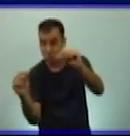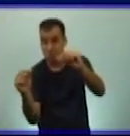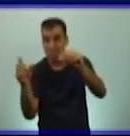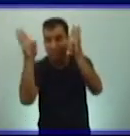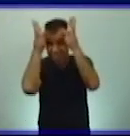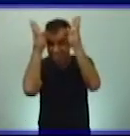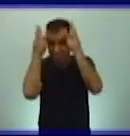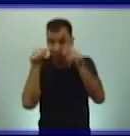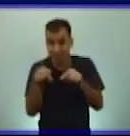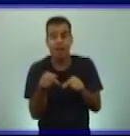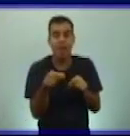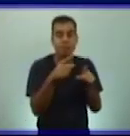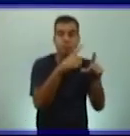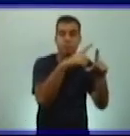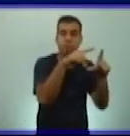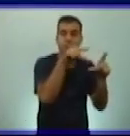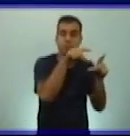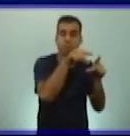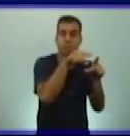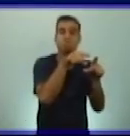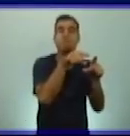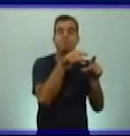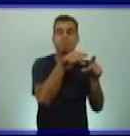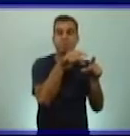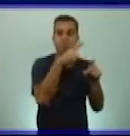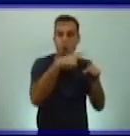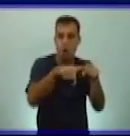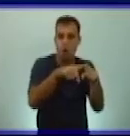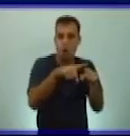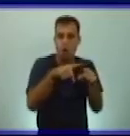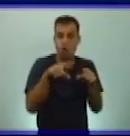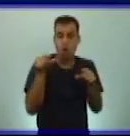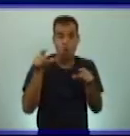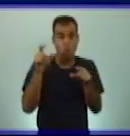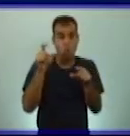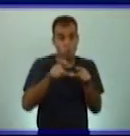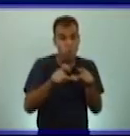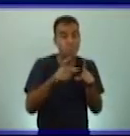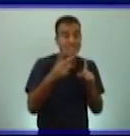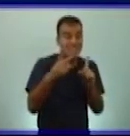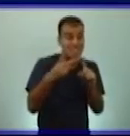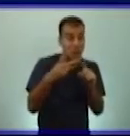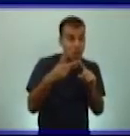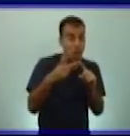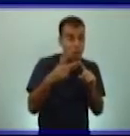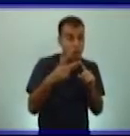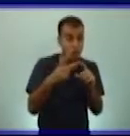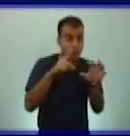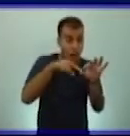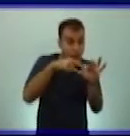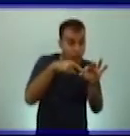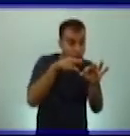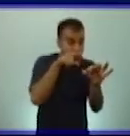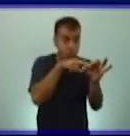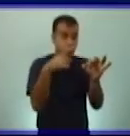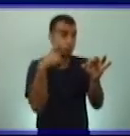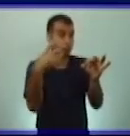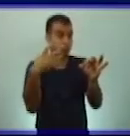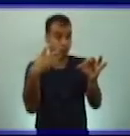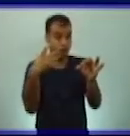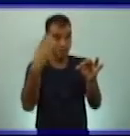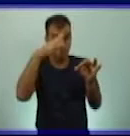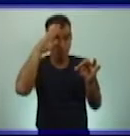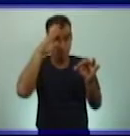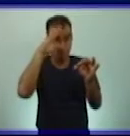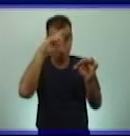los Canarreos, ambos al sur, y en este último se encuentra la segunda isla en extensión y en importancia del archipiélago